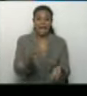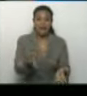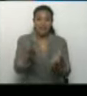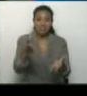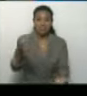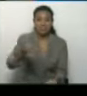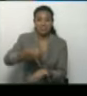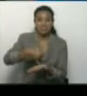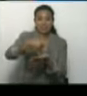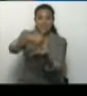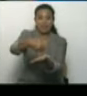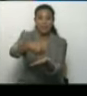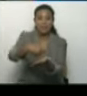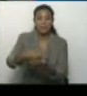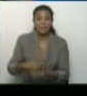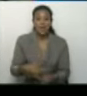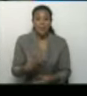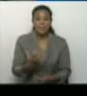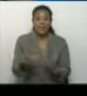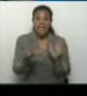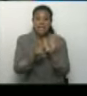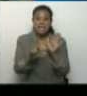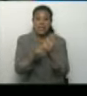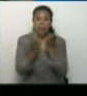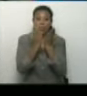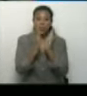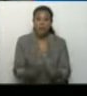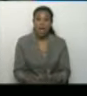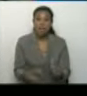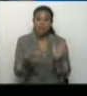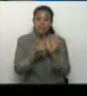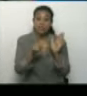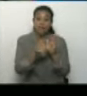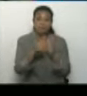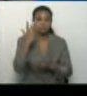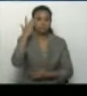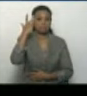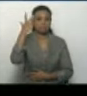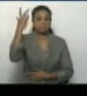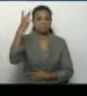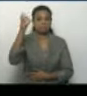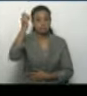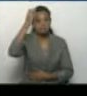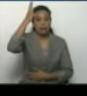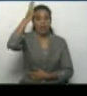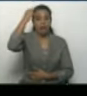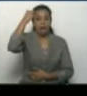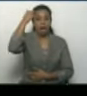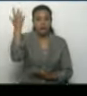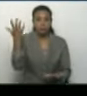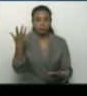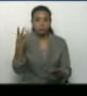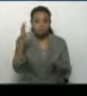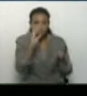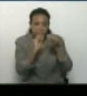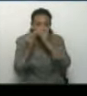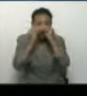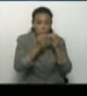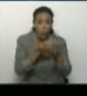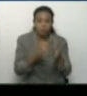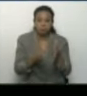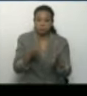muchachos de bachillerato sean capaces de crear un